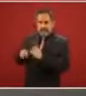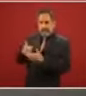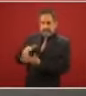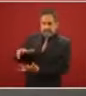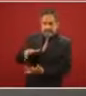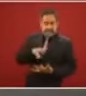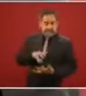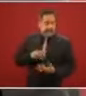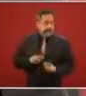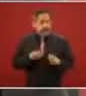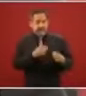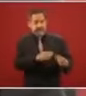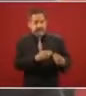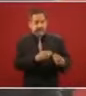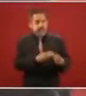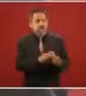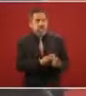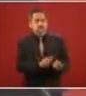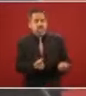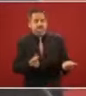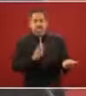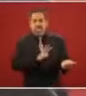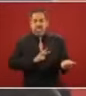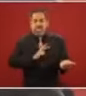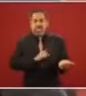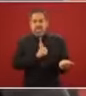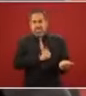no degrade el suelo,